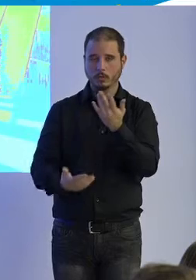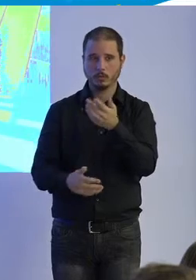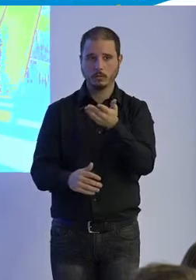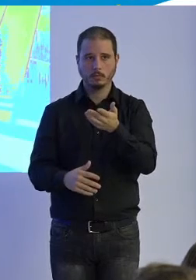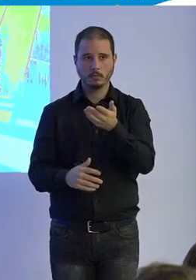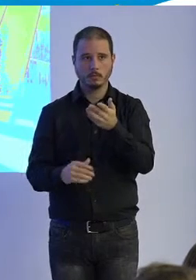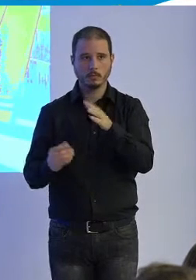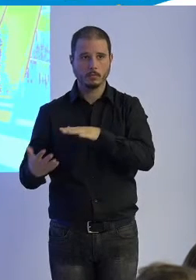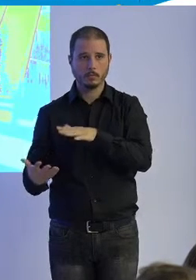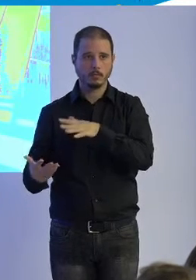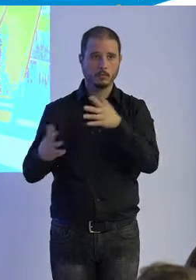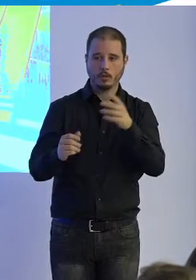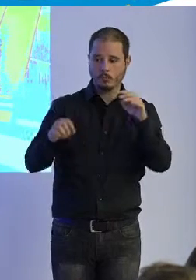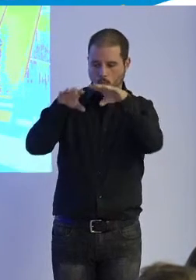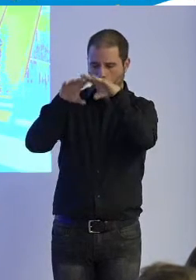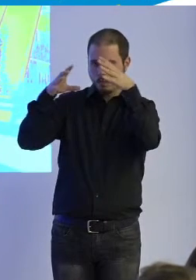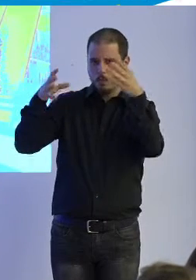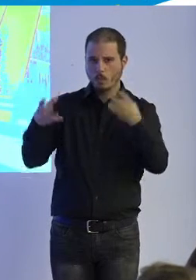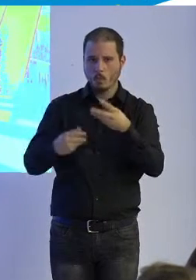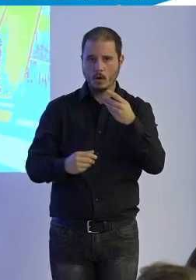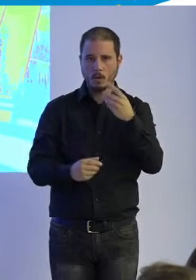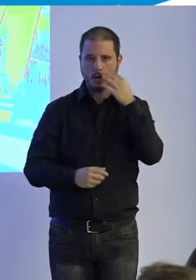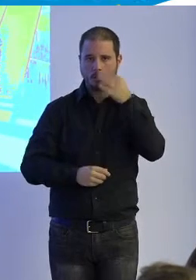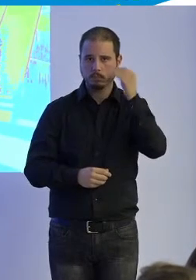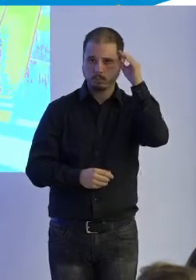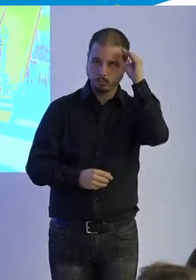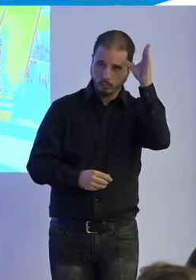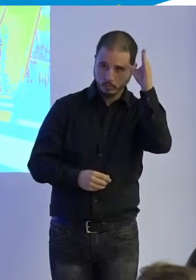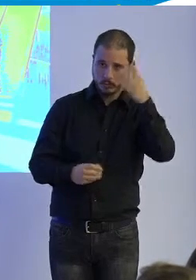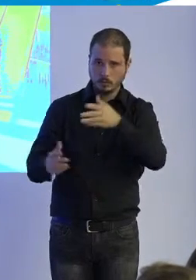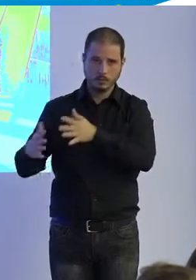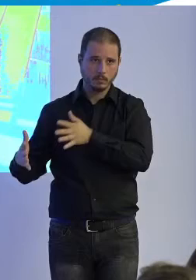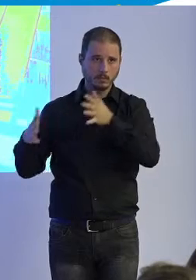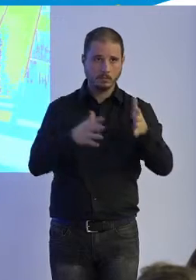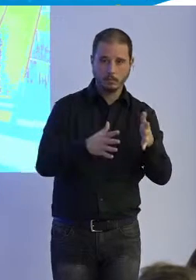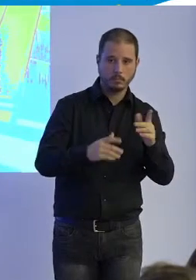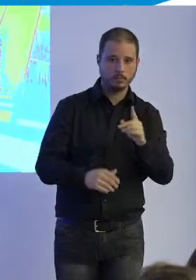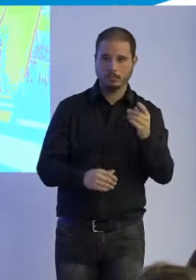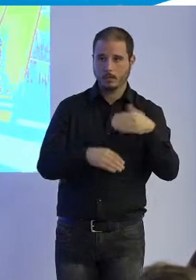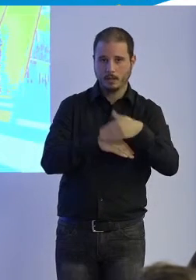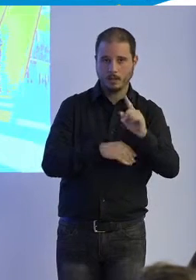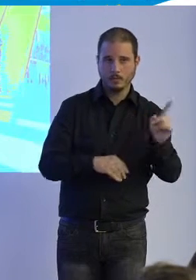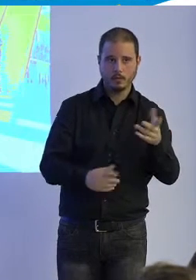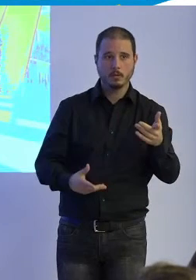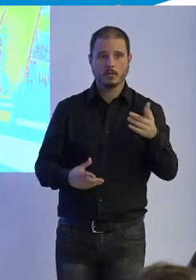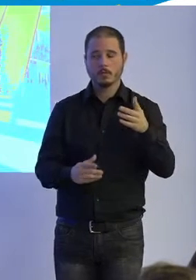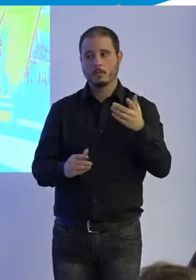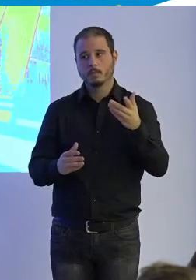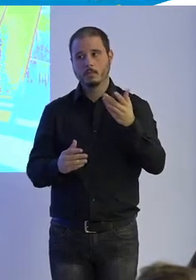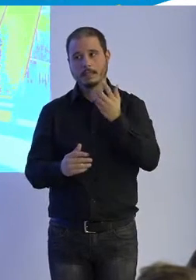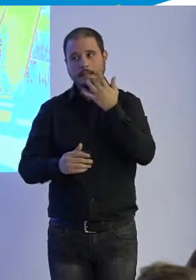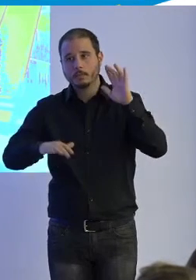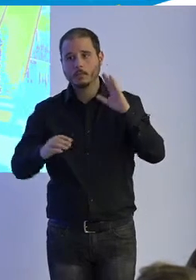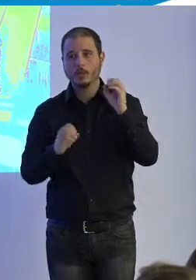cueva, una cave de realidad virtual a la calle, ¿verdad? Todo el mundo se va a llevar unas Google Cardboard, que es lo más sencillo que